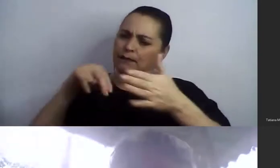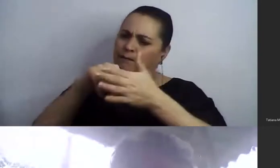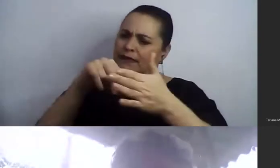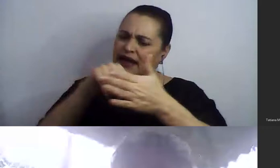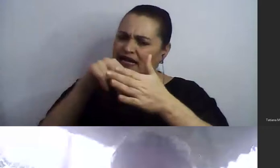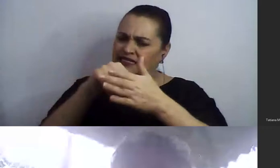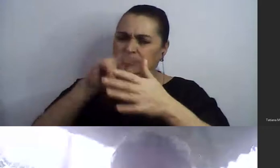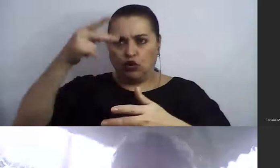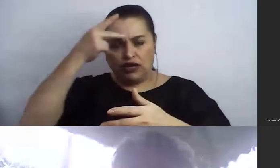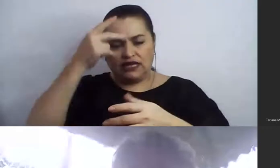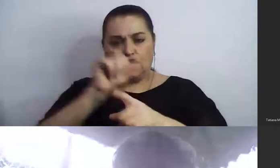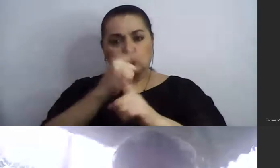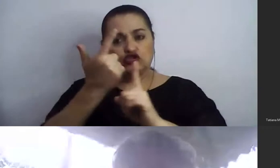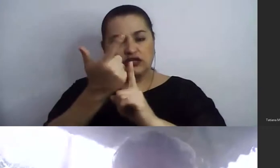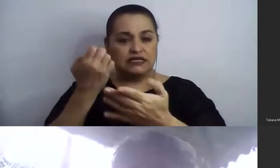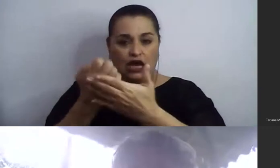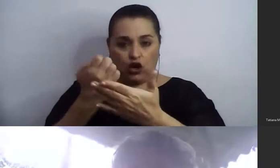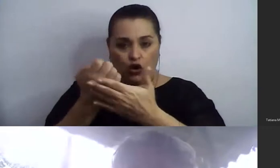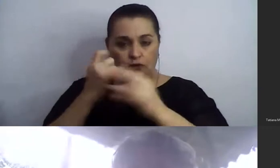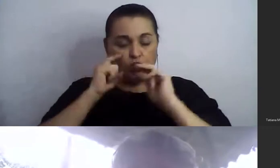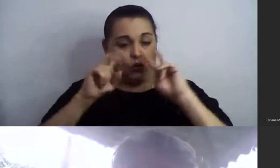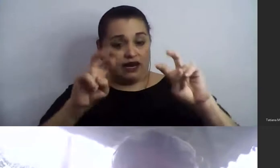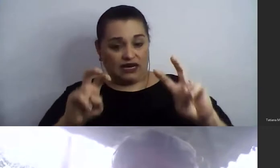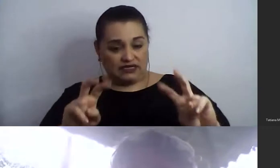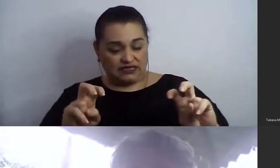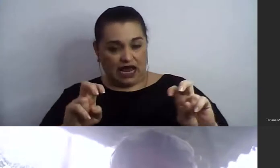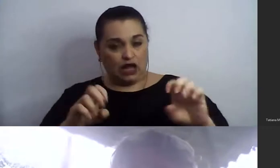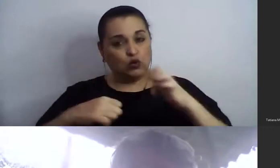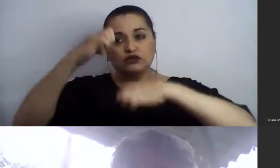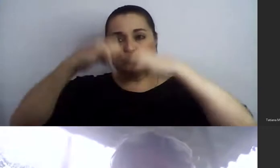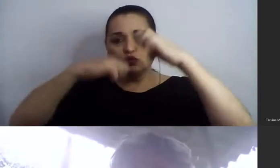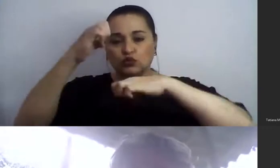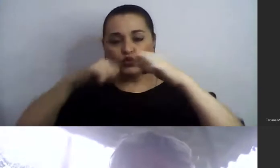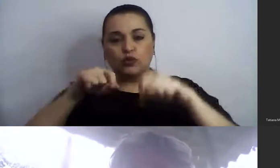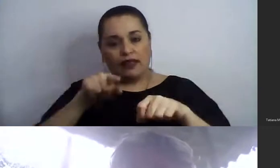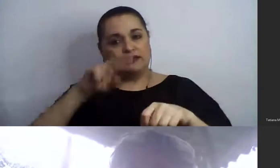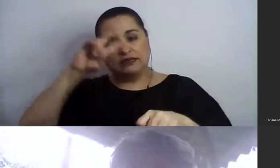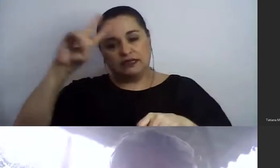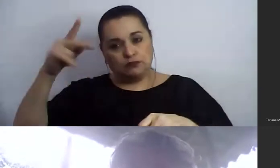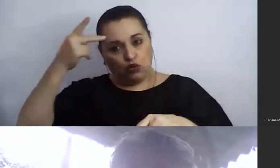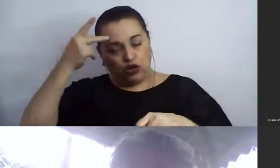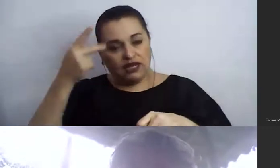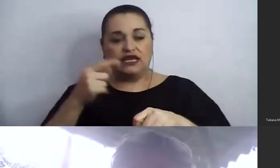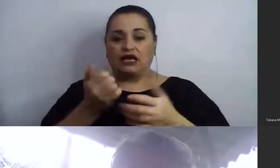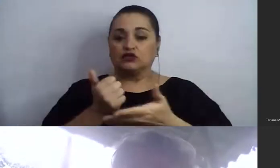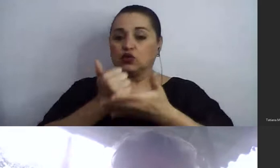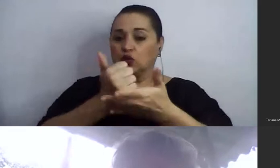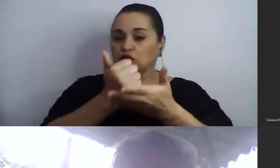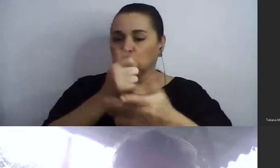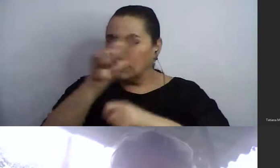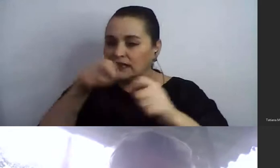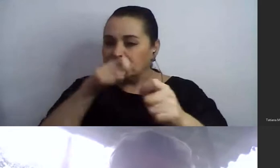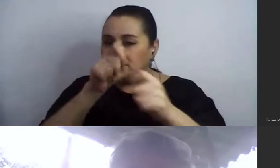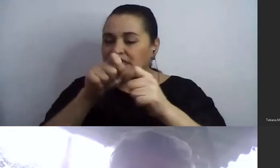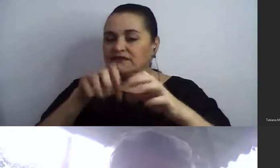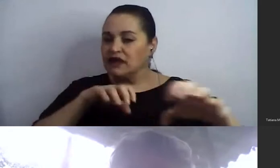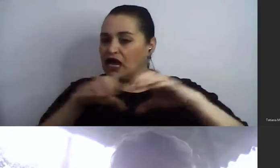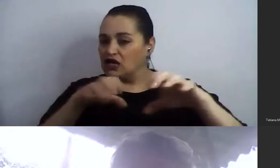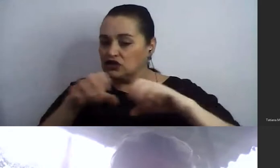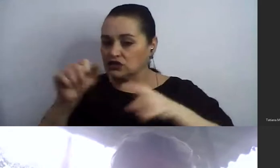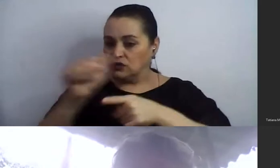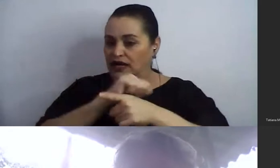sociales y económicas analizando los aspectos estructurales de estas políticas la contribución específica de las acciones al